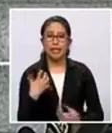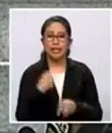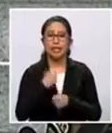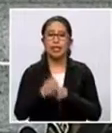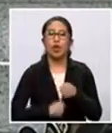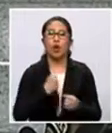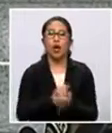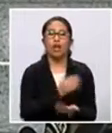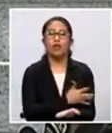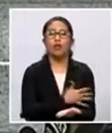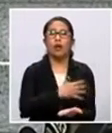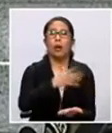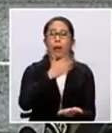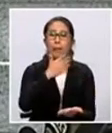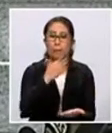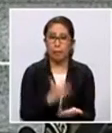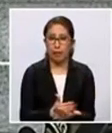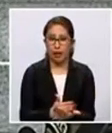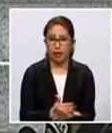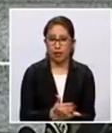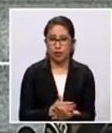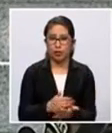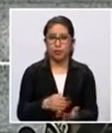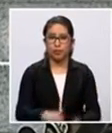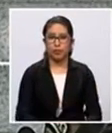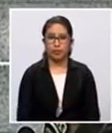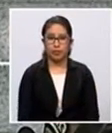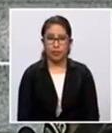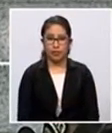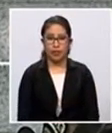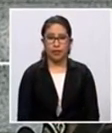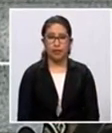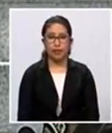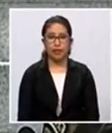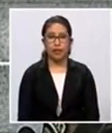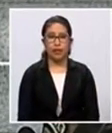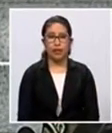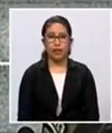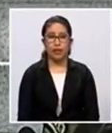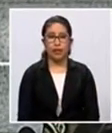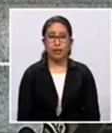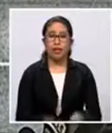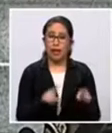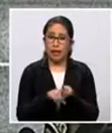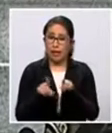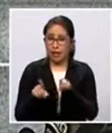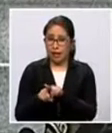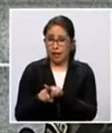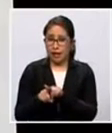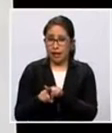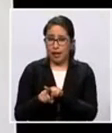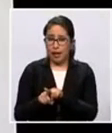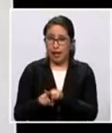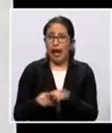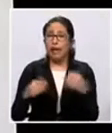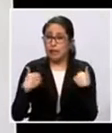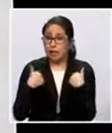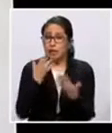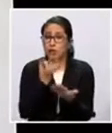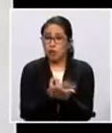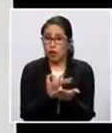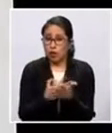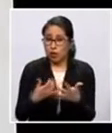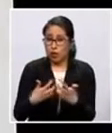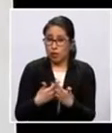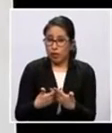con 1 año de gracia para su capital de operaciones y recuperar la empresa. Y también, como tiene facturación y tiene un